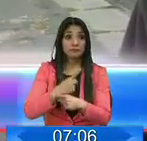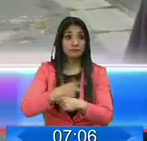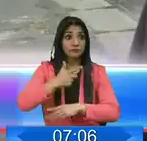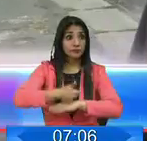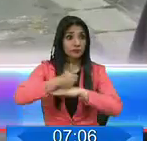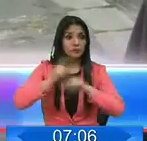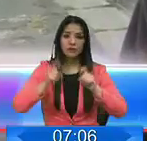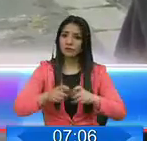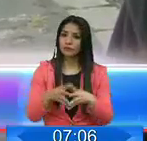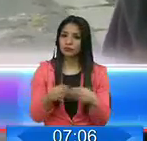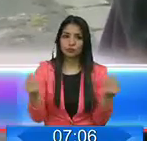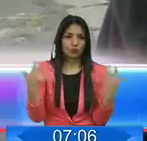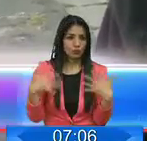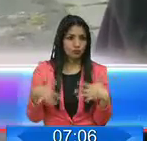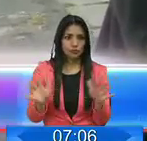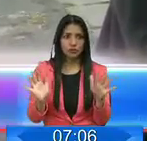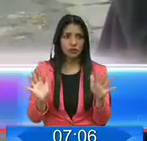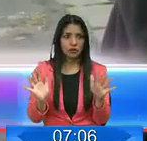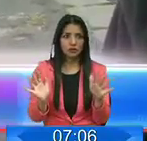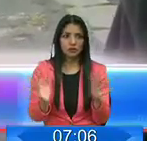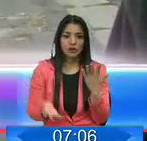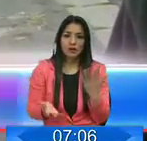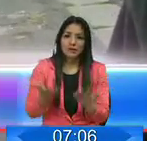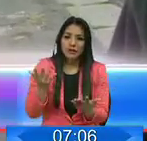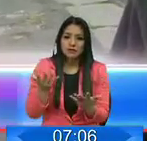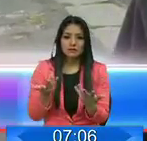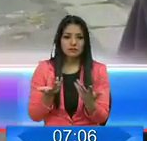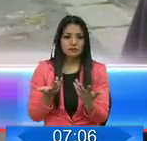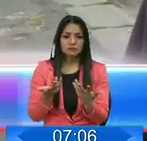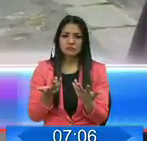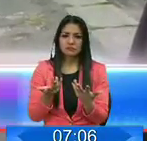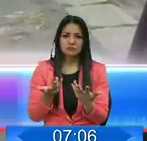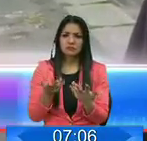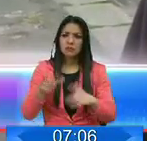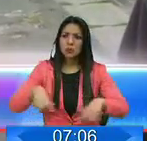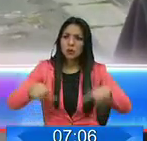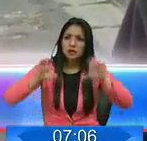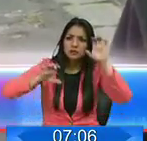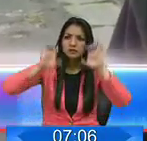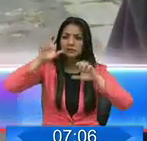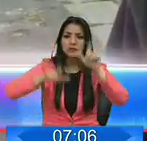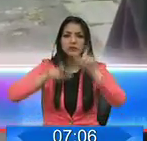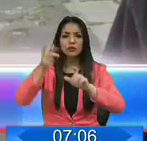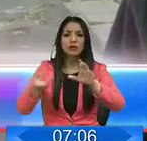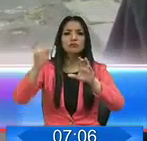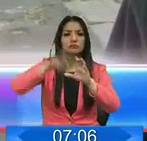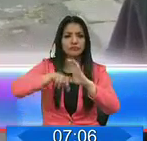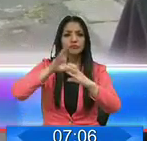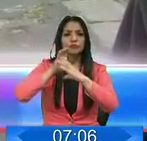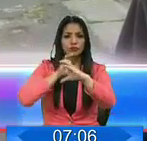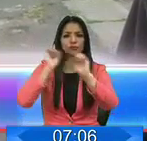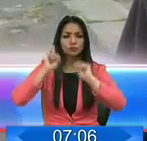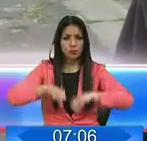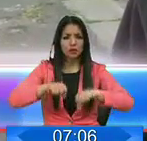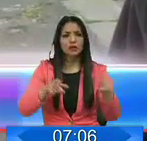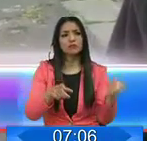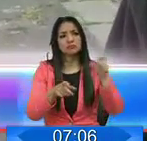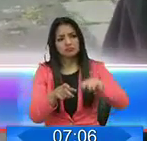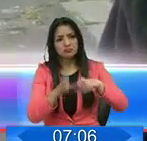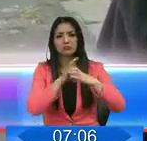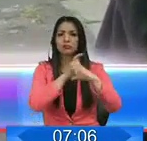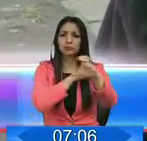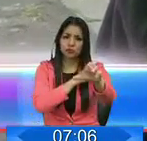en el asunto para ver si es que dan puntos estratégicos para que los usuarios cojan desde esos puntos los vehículos y no